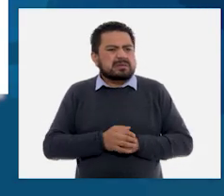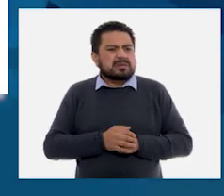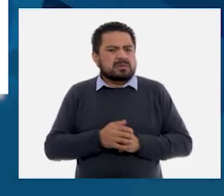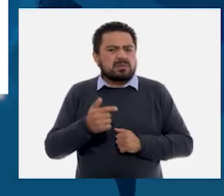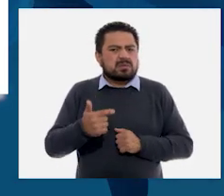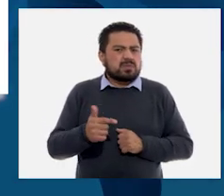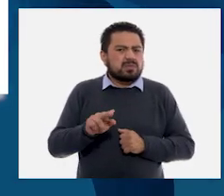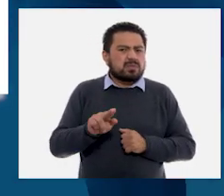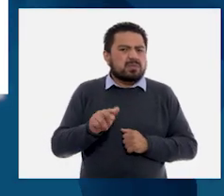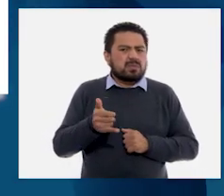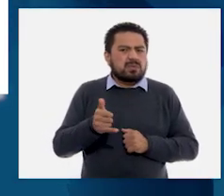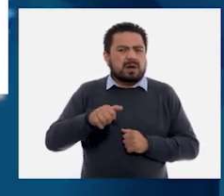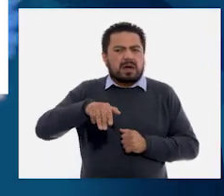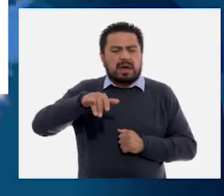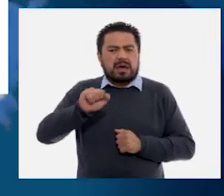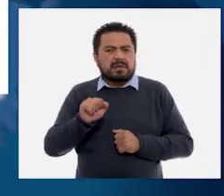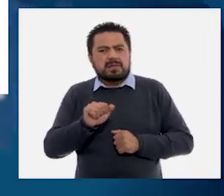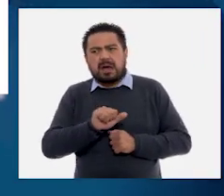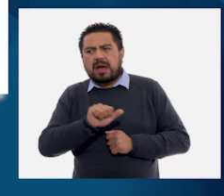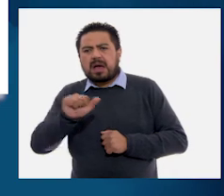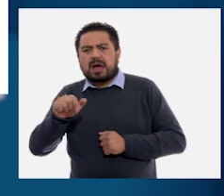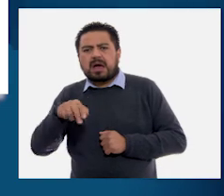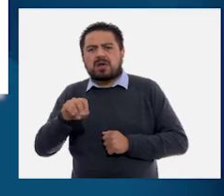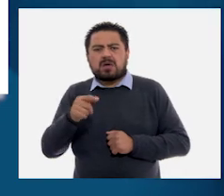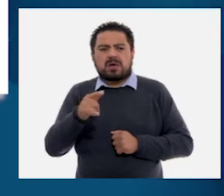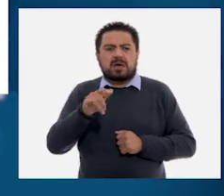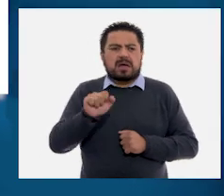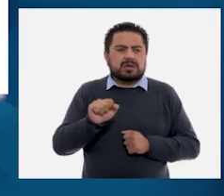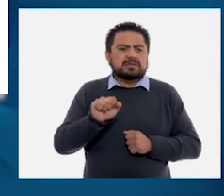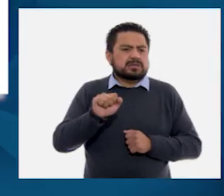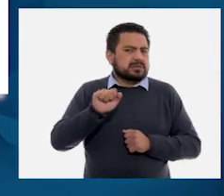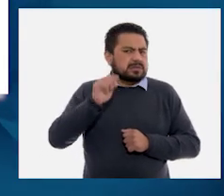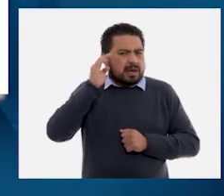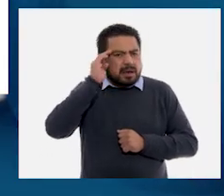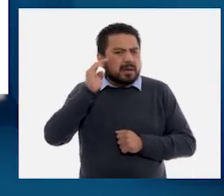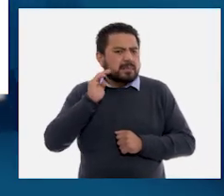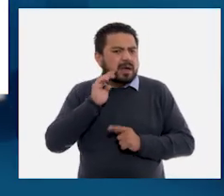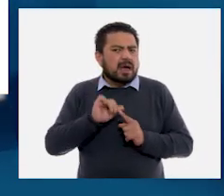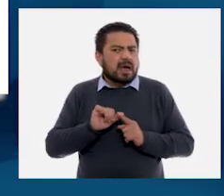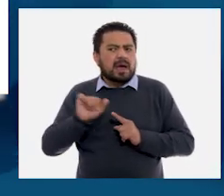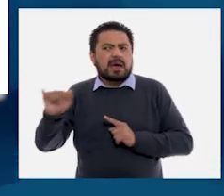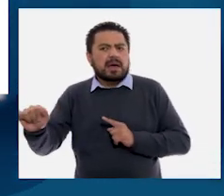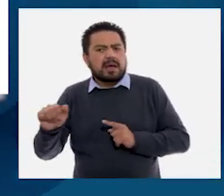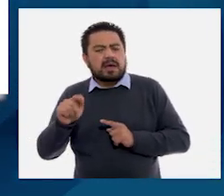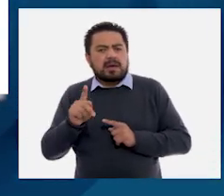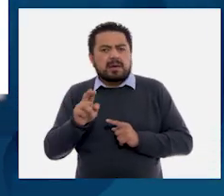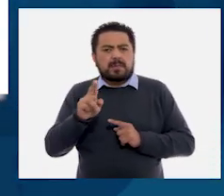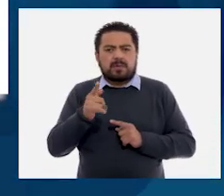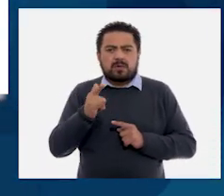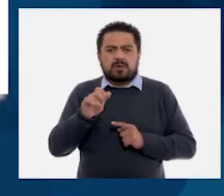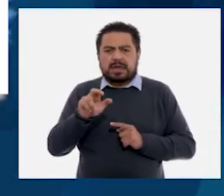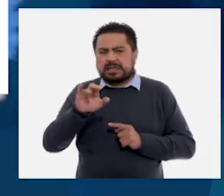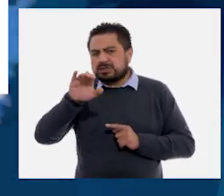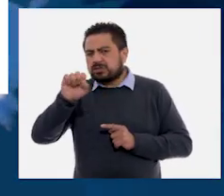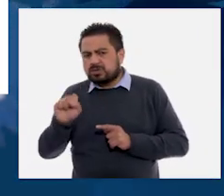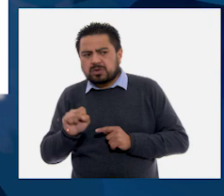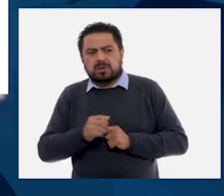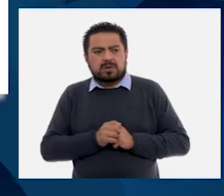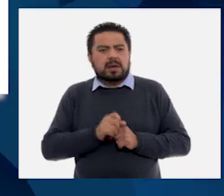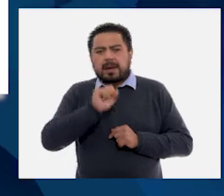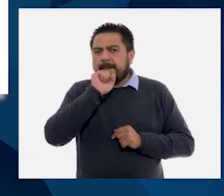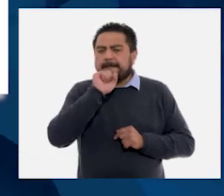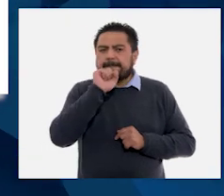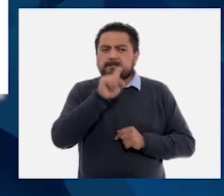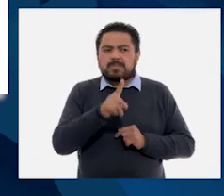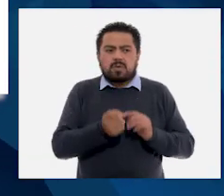Guaymas a Nogales o la de Mérida a Progreso. Y también aparecen unos